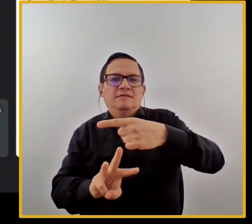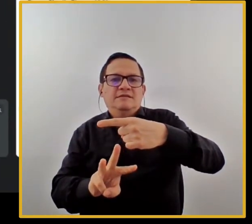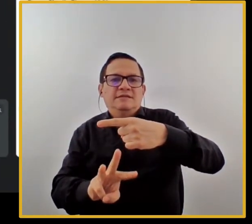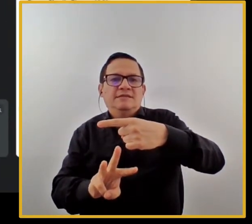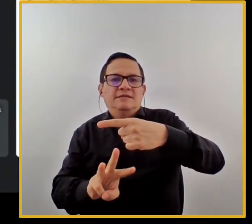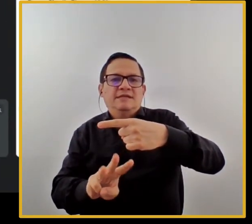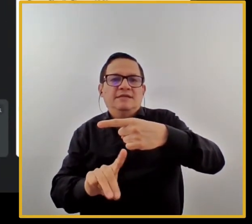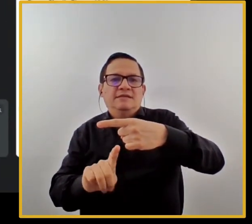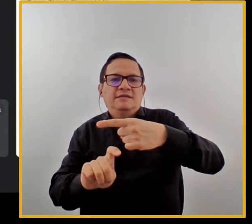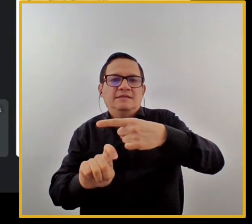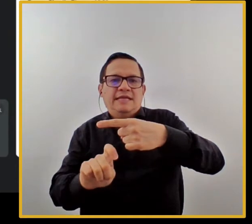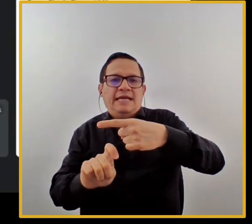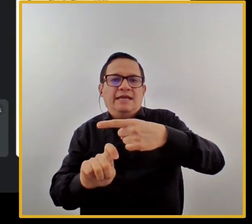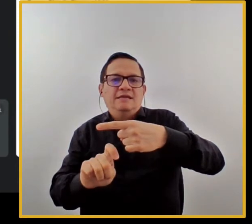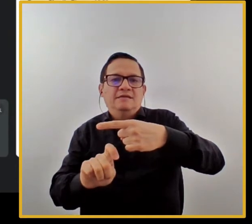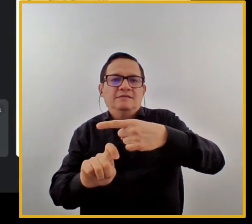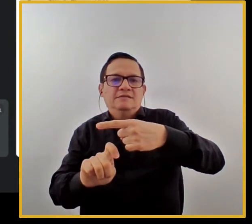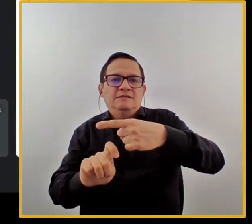3x